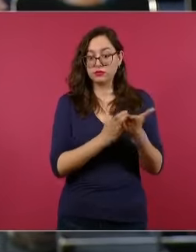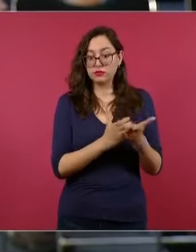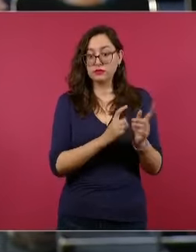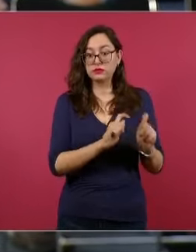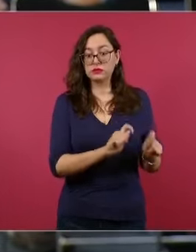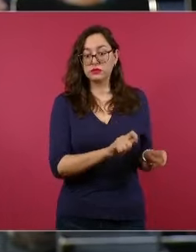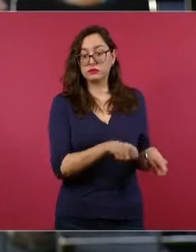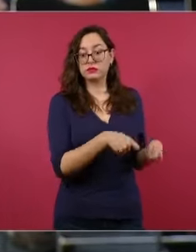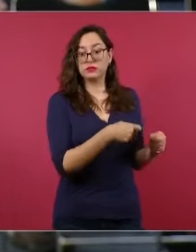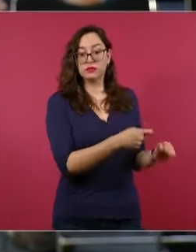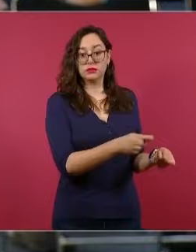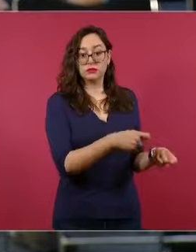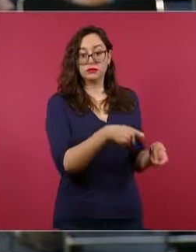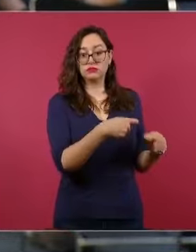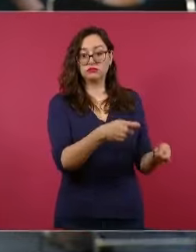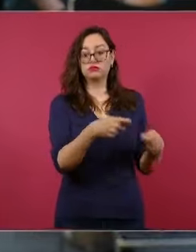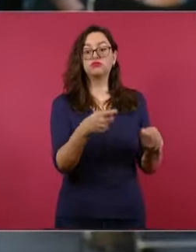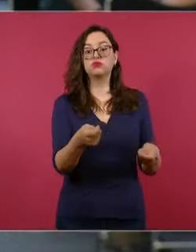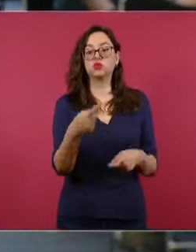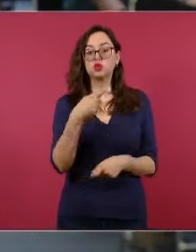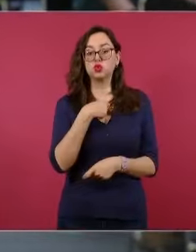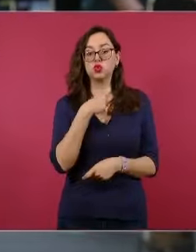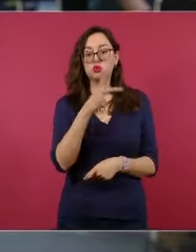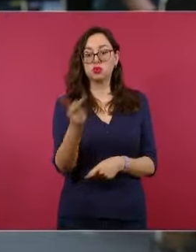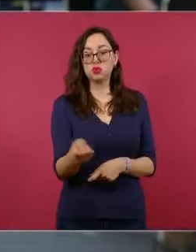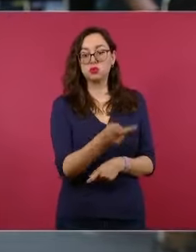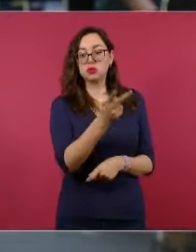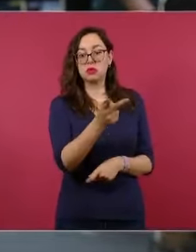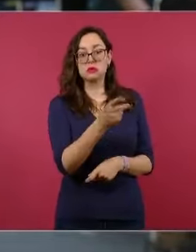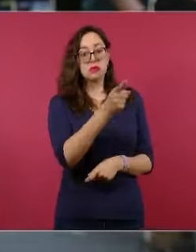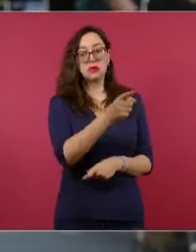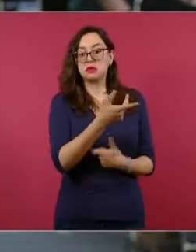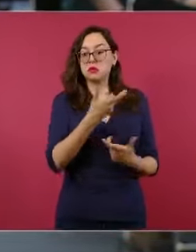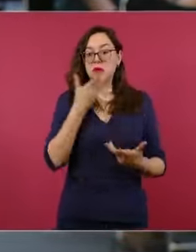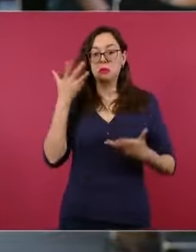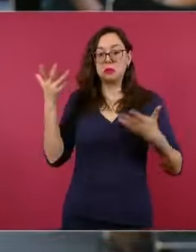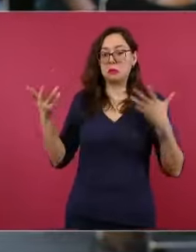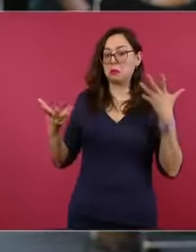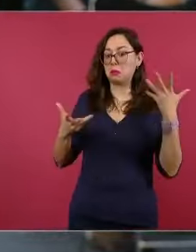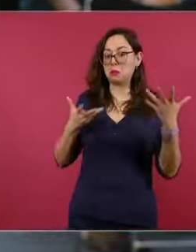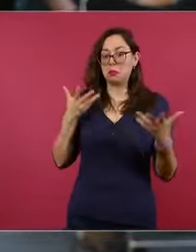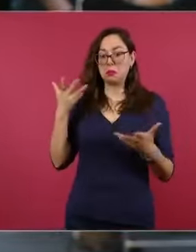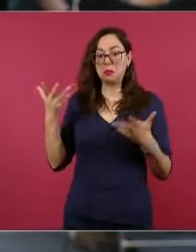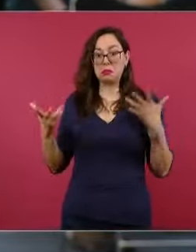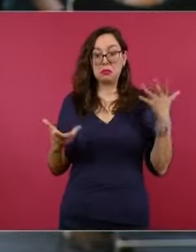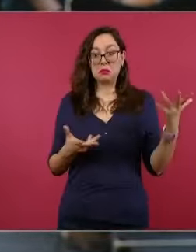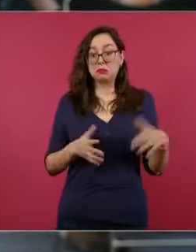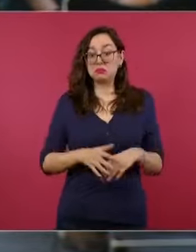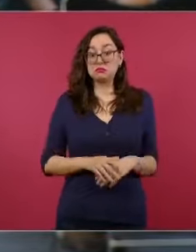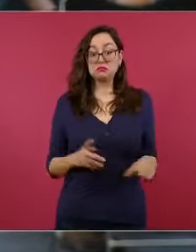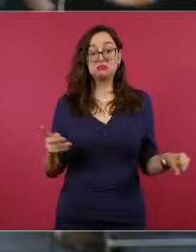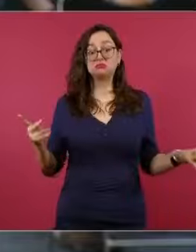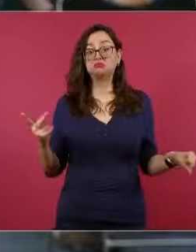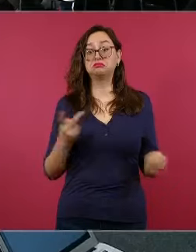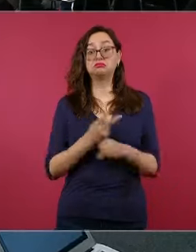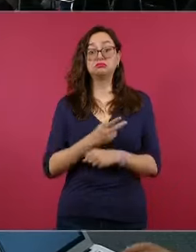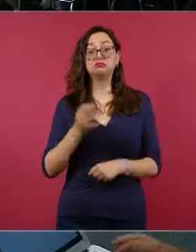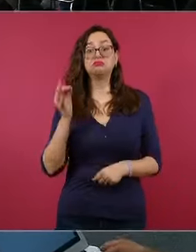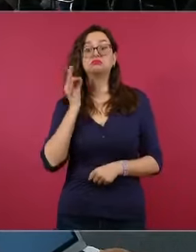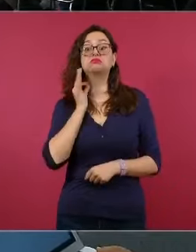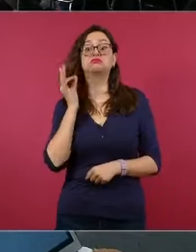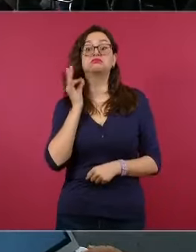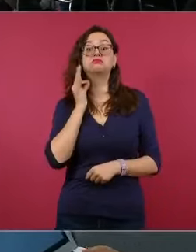y no supo no supo explicar cómo fue Ahí está dormida en la fiscalía anticorrupción también